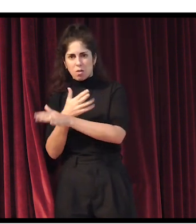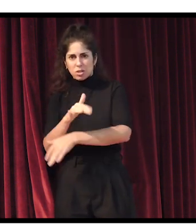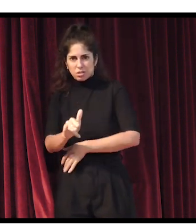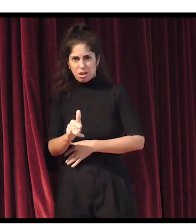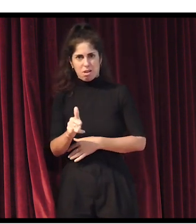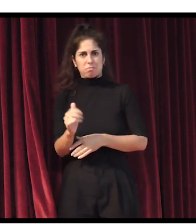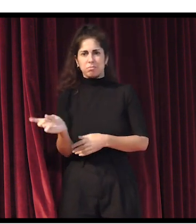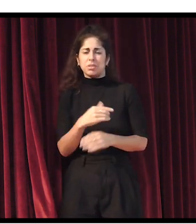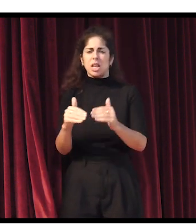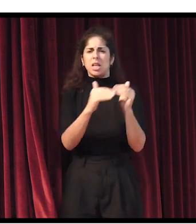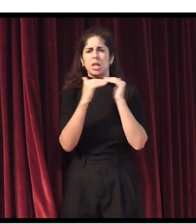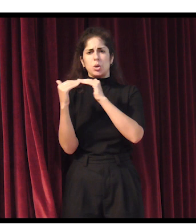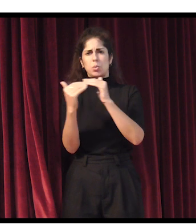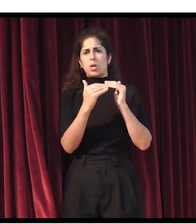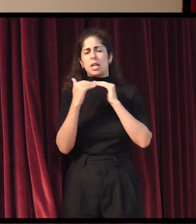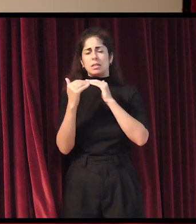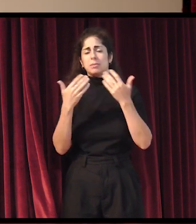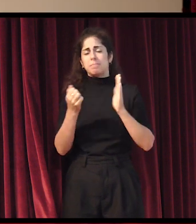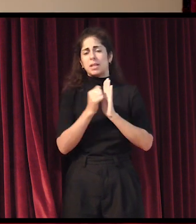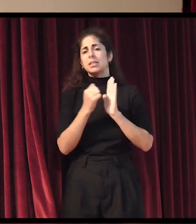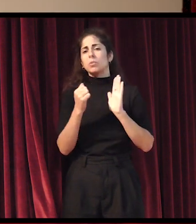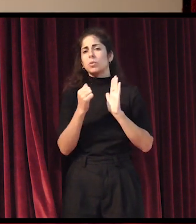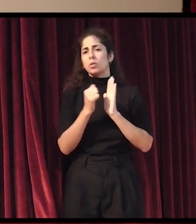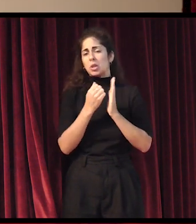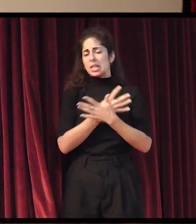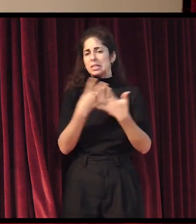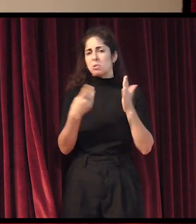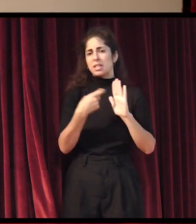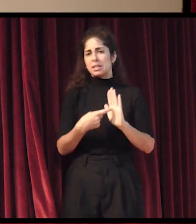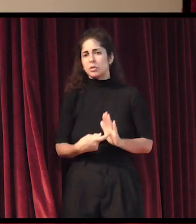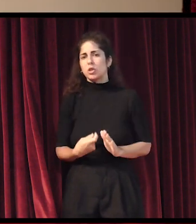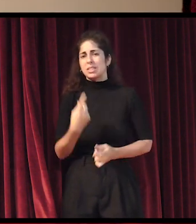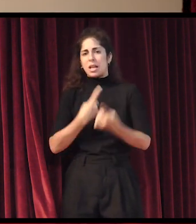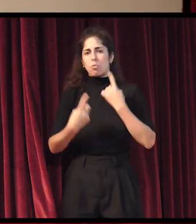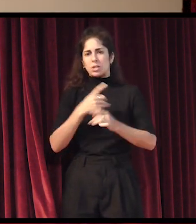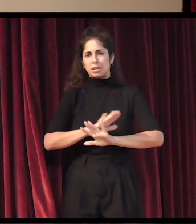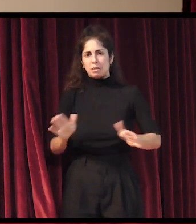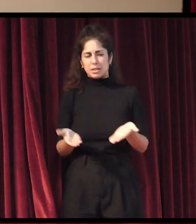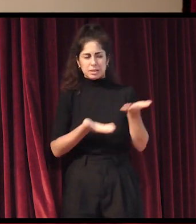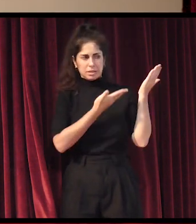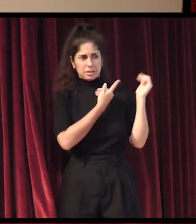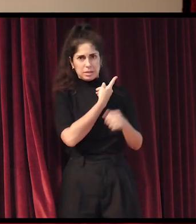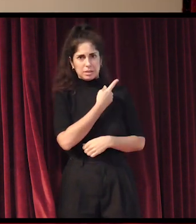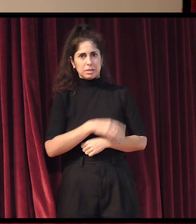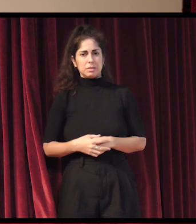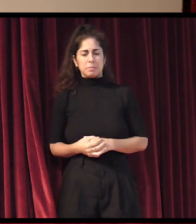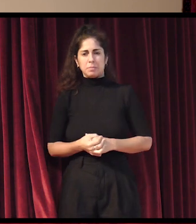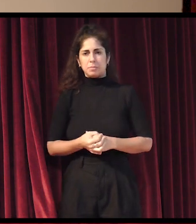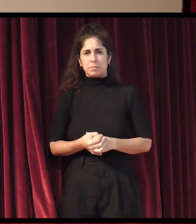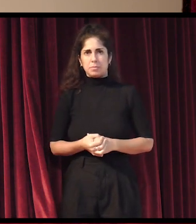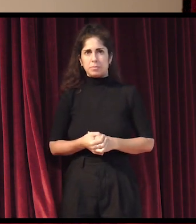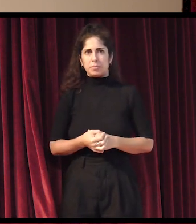este artículo solamente contempla algunas excepciones, que son estas. Ha tenido